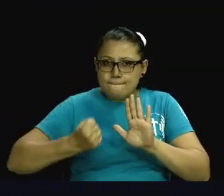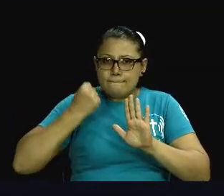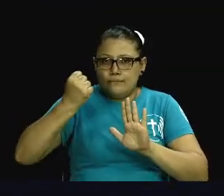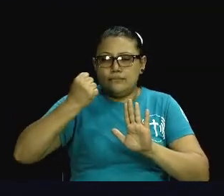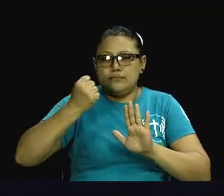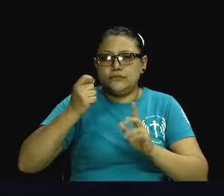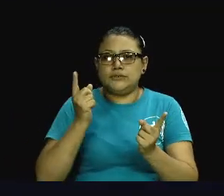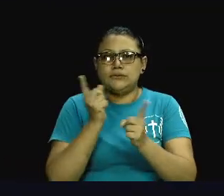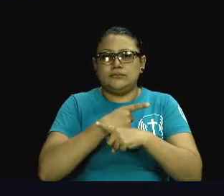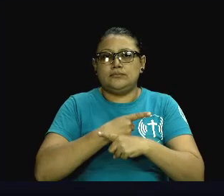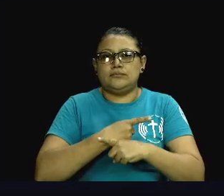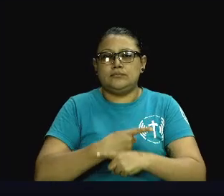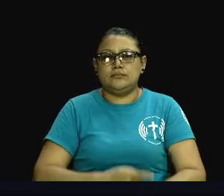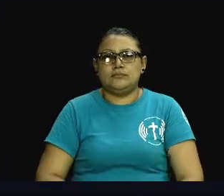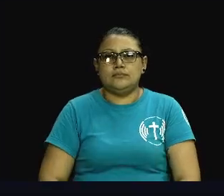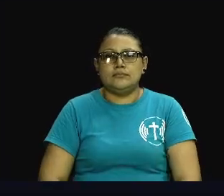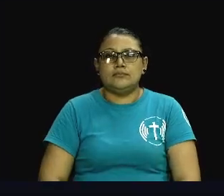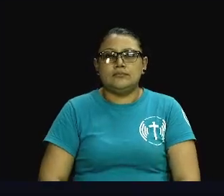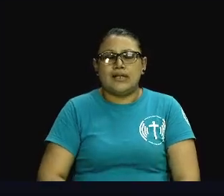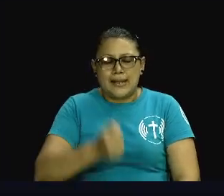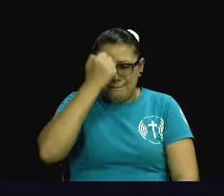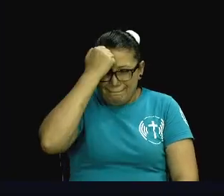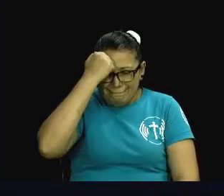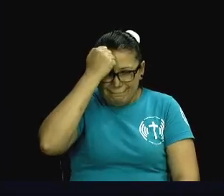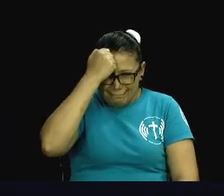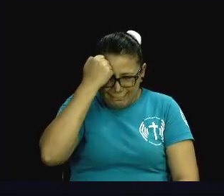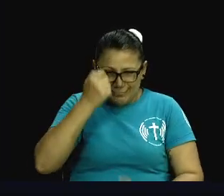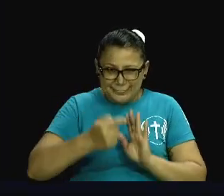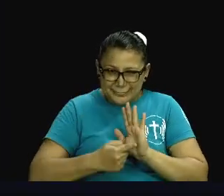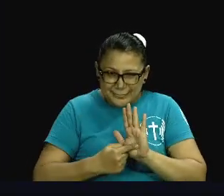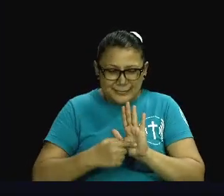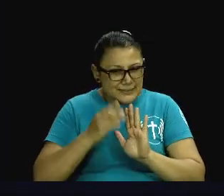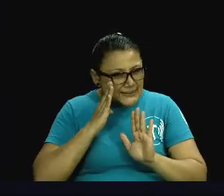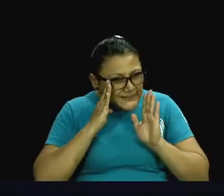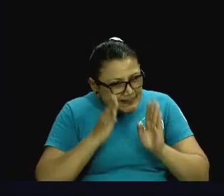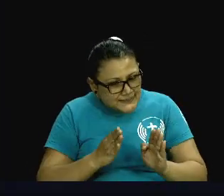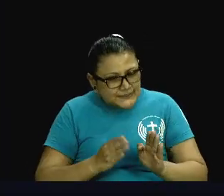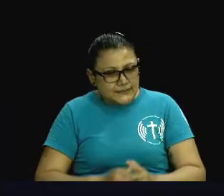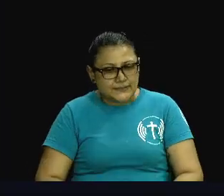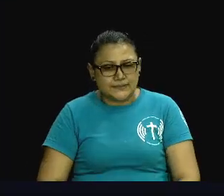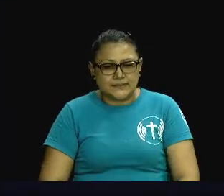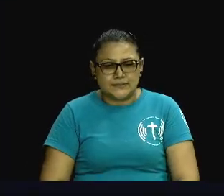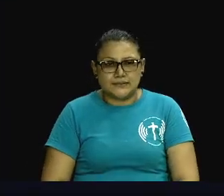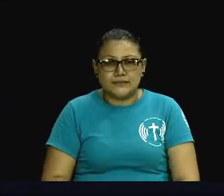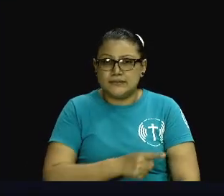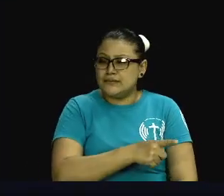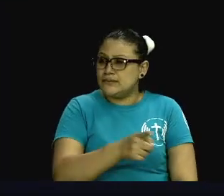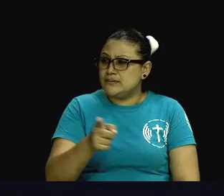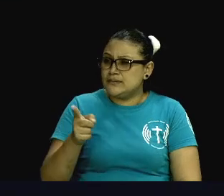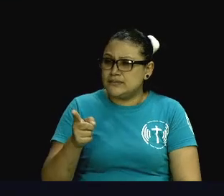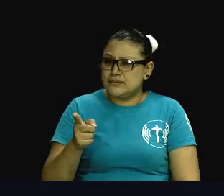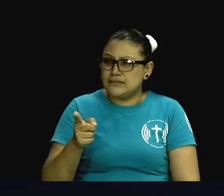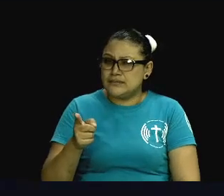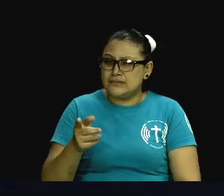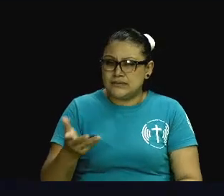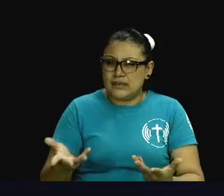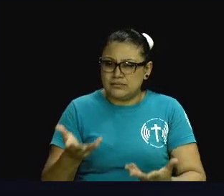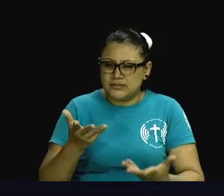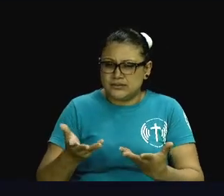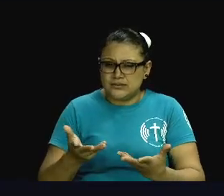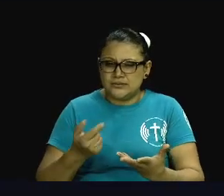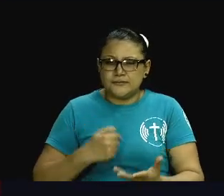salida que buscas pero aprendamos a ver estas señales me encanta porque si usted también retrocede en el texto que tenemos